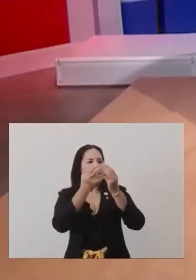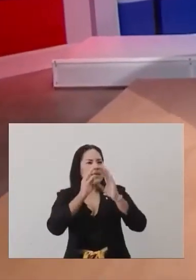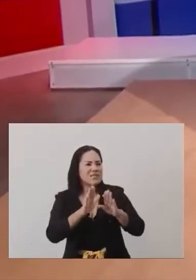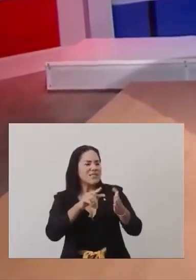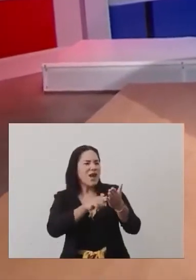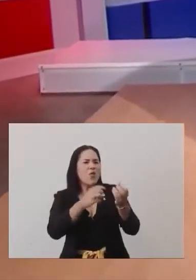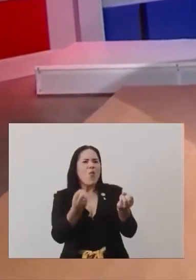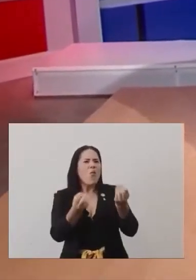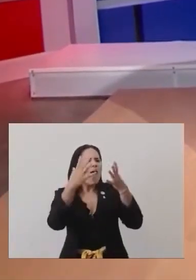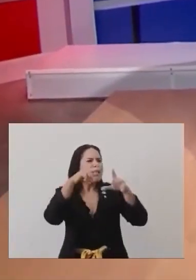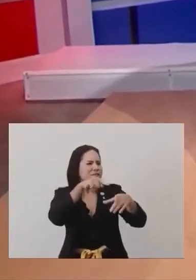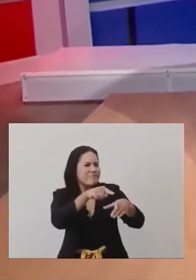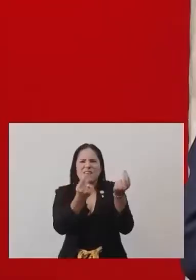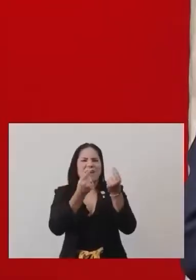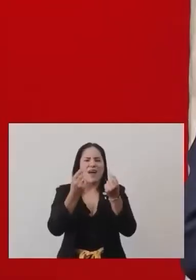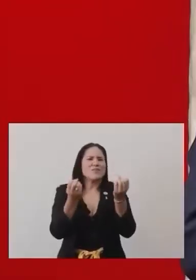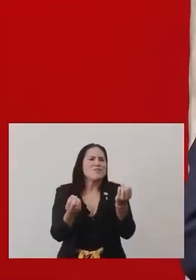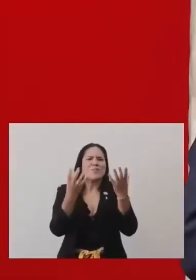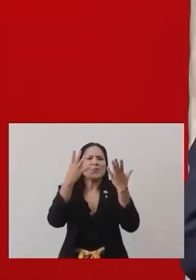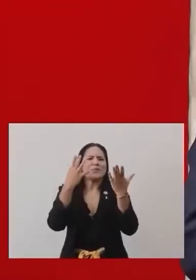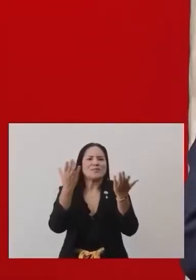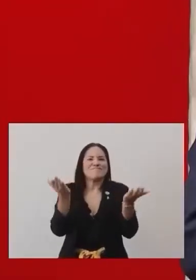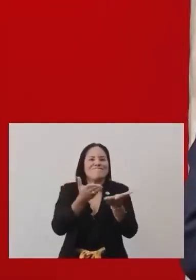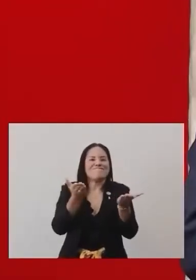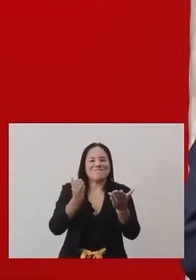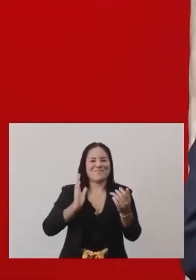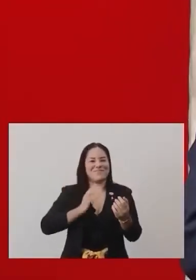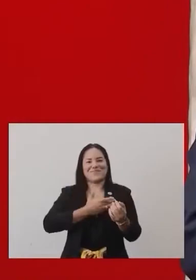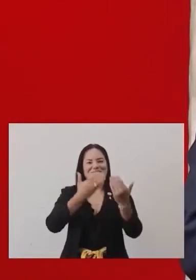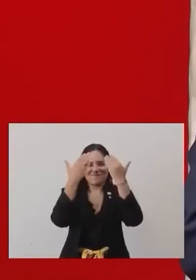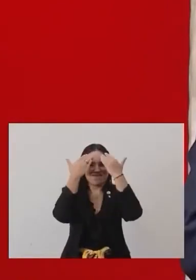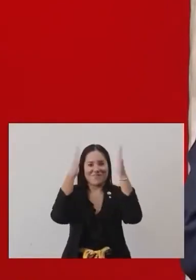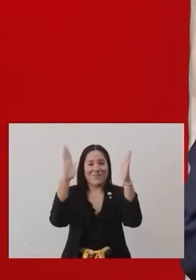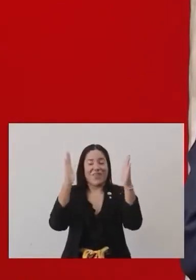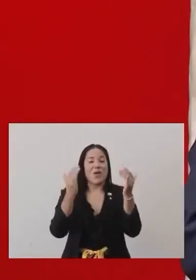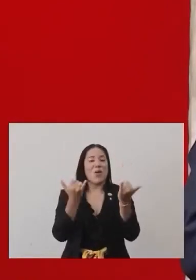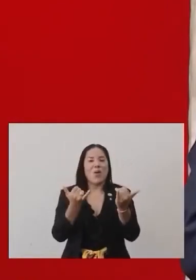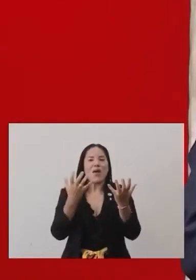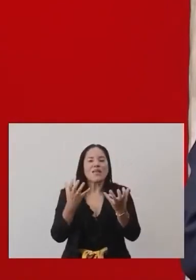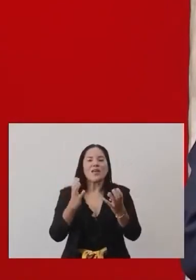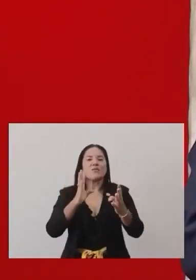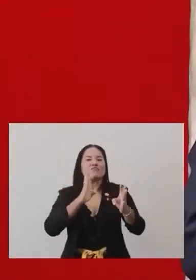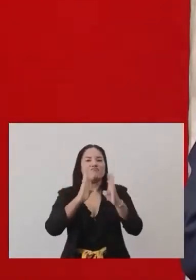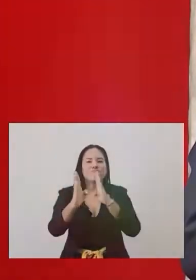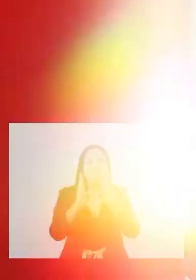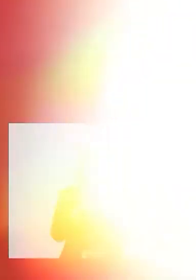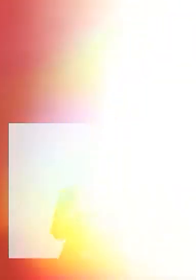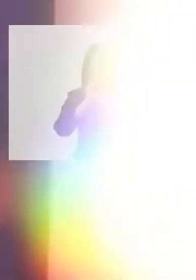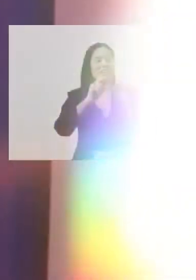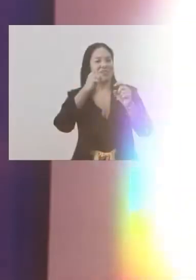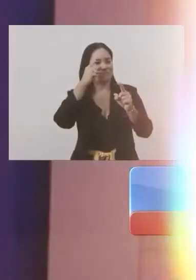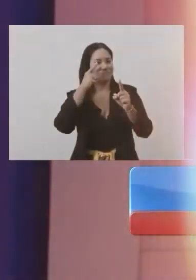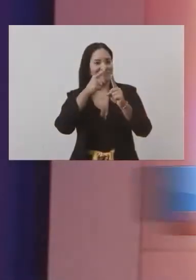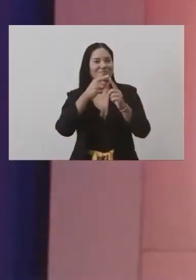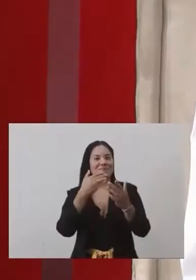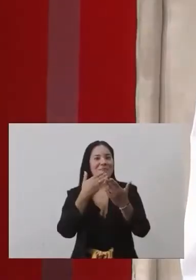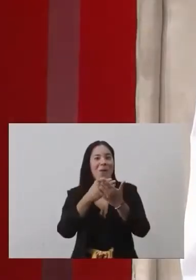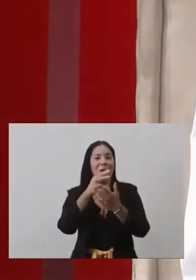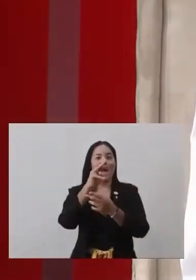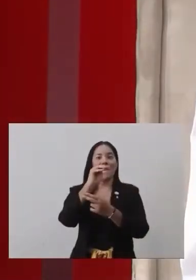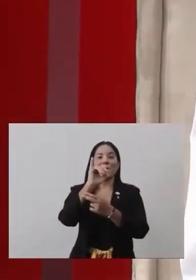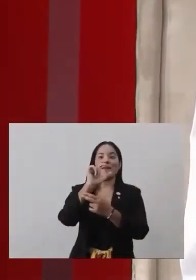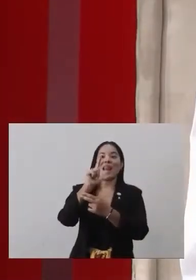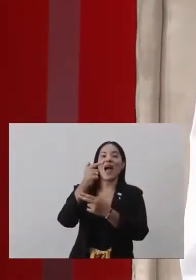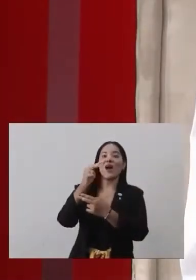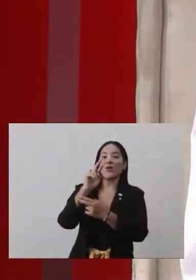gente no sabe. Todas esas cosas vamos a conversarlas y a informarlas en estos programas. Al doña Milagros Ortiz